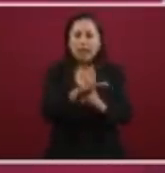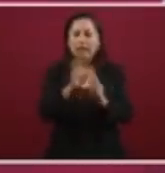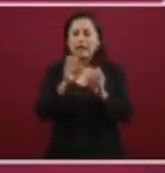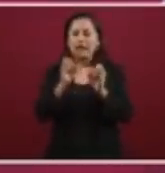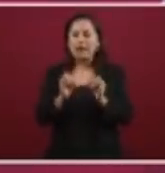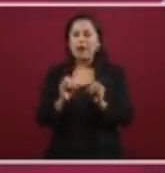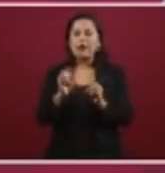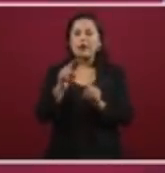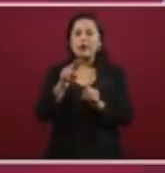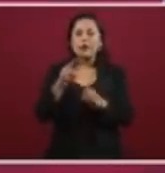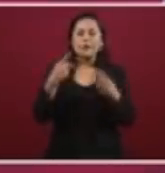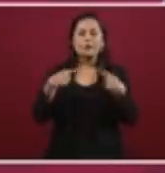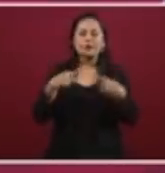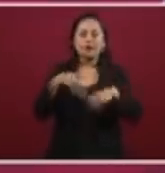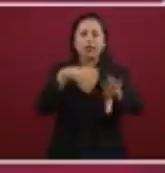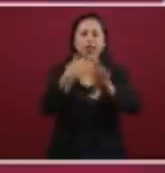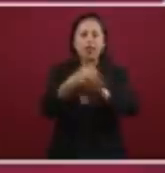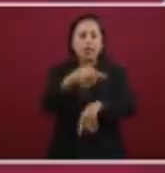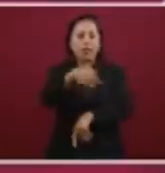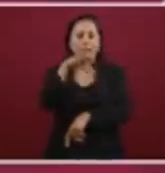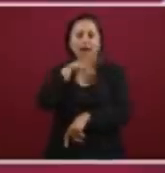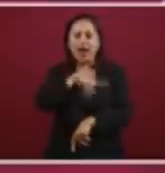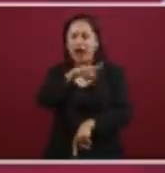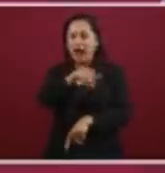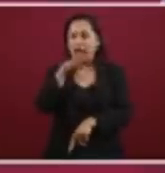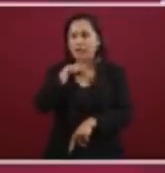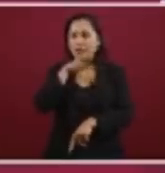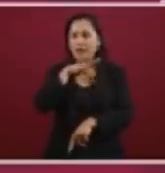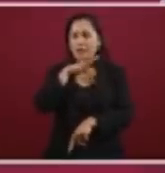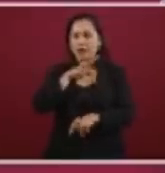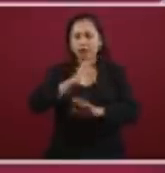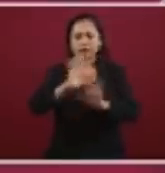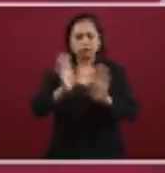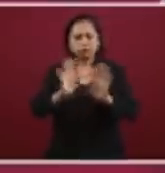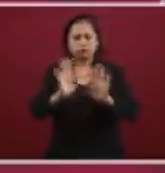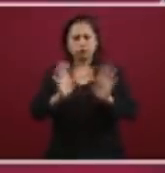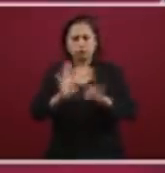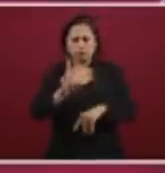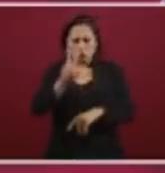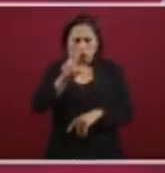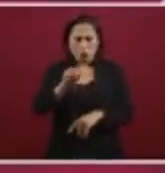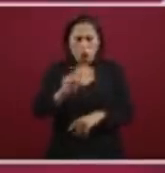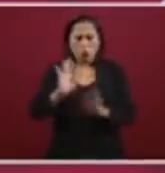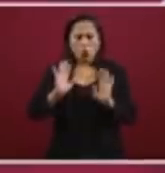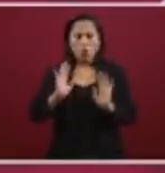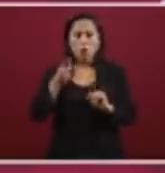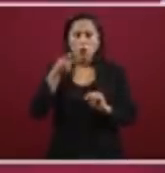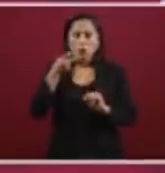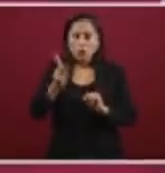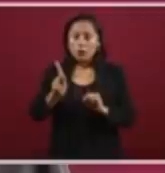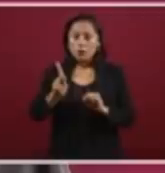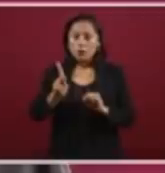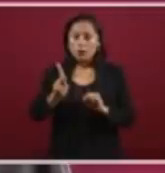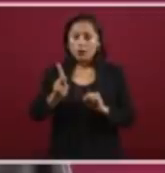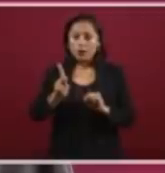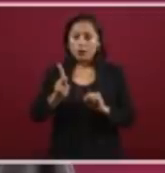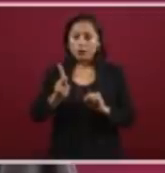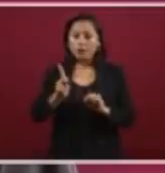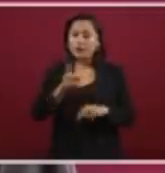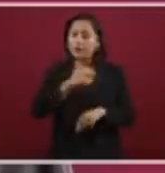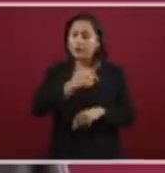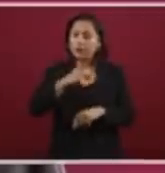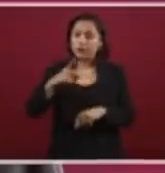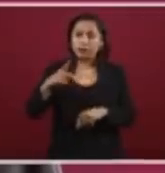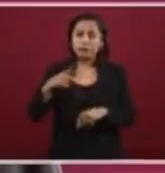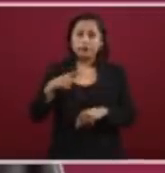la dignidad de las personas no pero este si tenemos que hacer la vida pública más